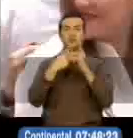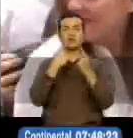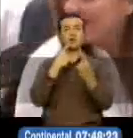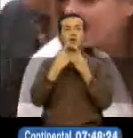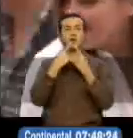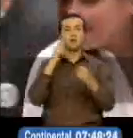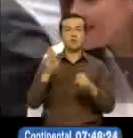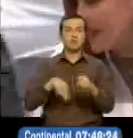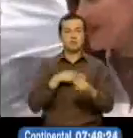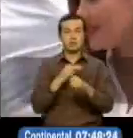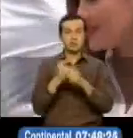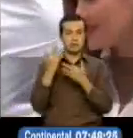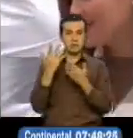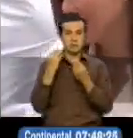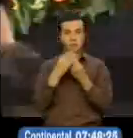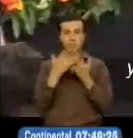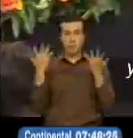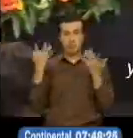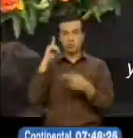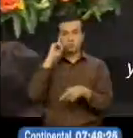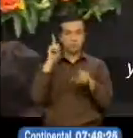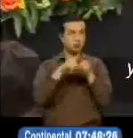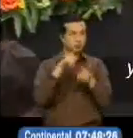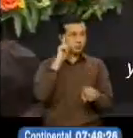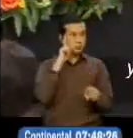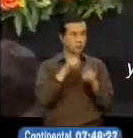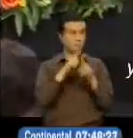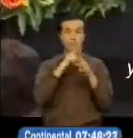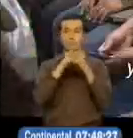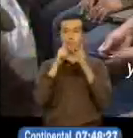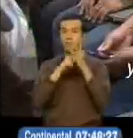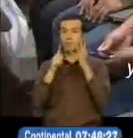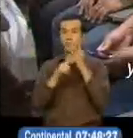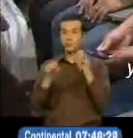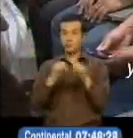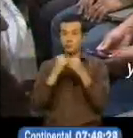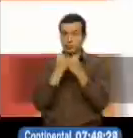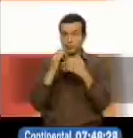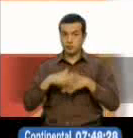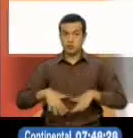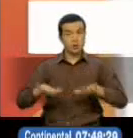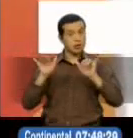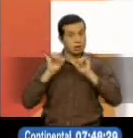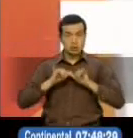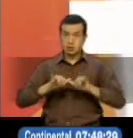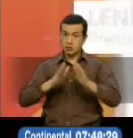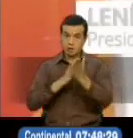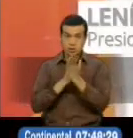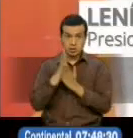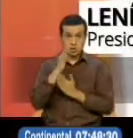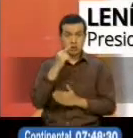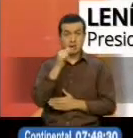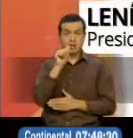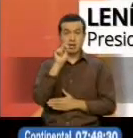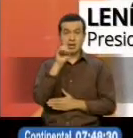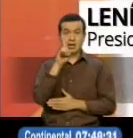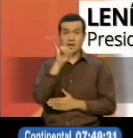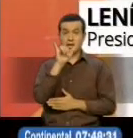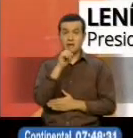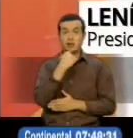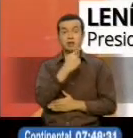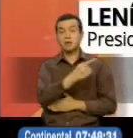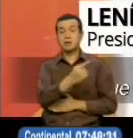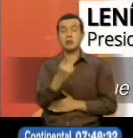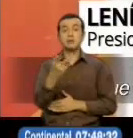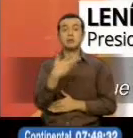con el cual se espera alcanzar importantes consensos con los distintos actores de la sociedad. Sigamos el camino de Gandhi y su enseñanza cuando